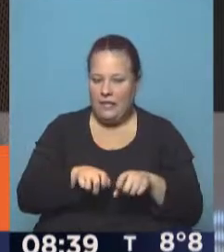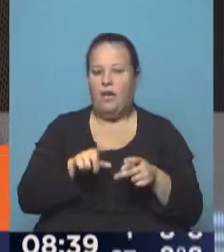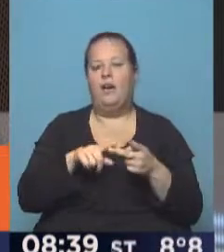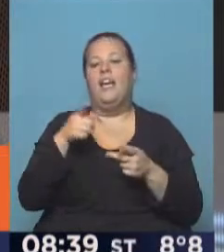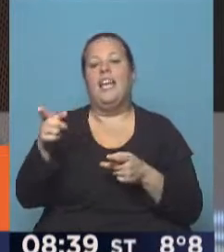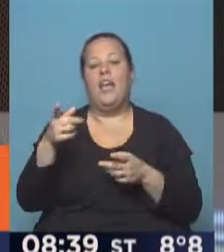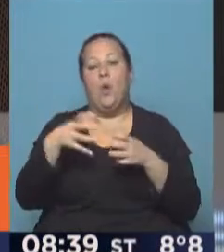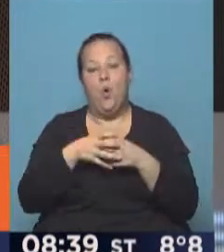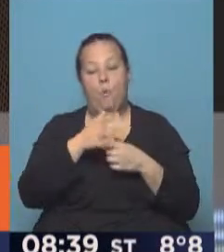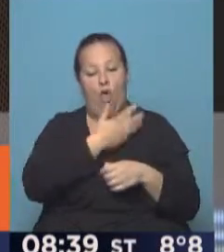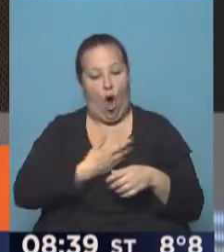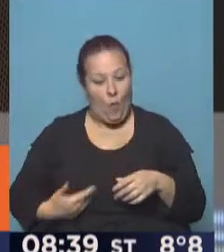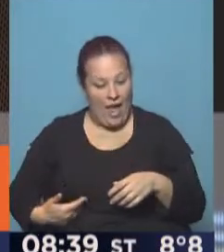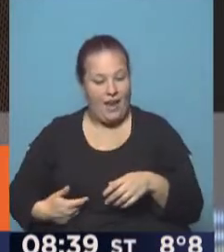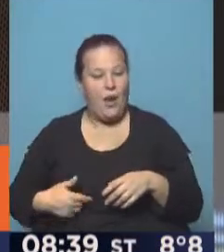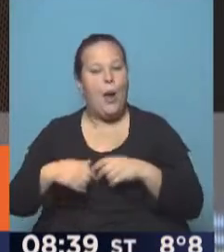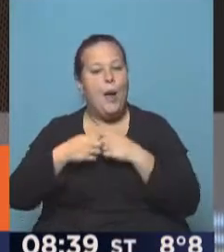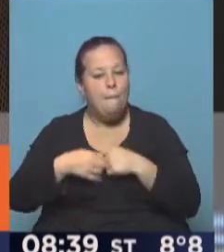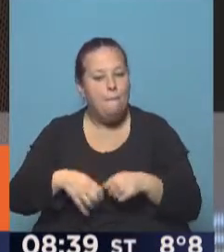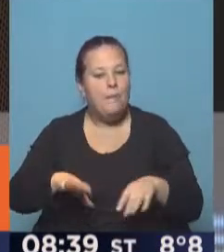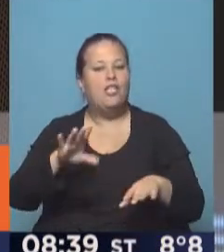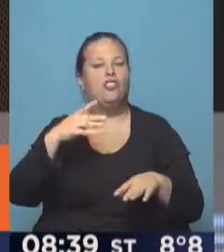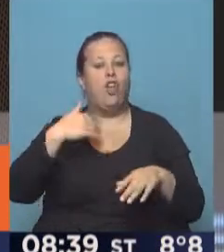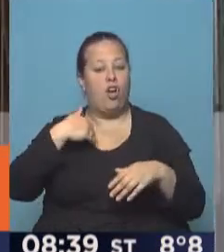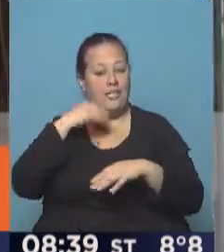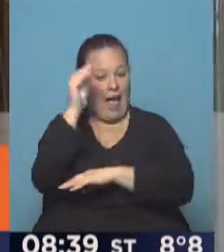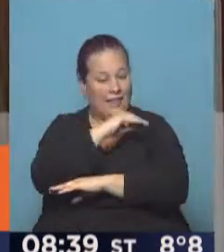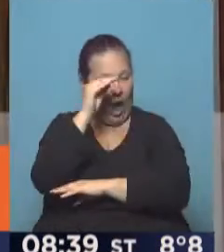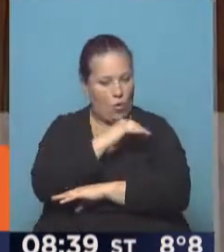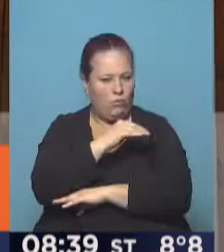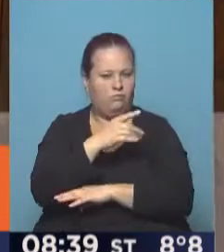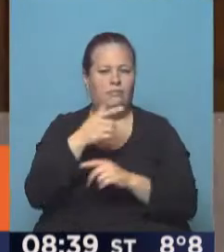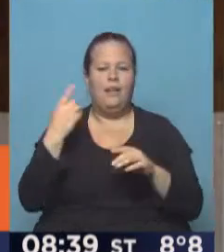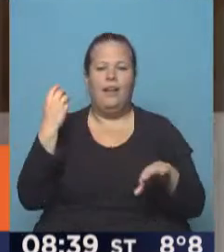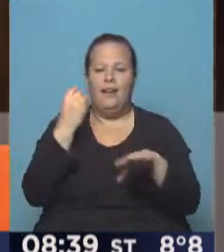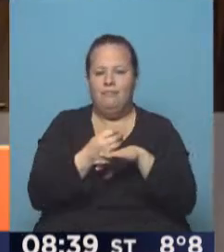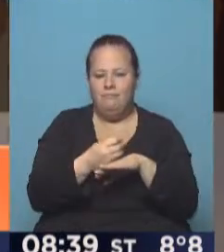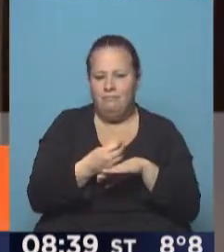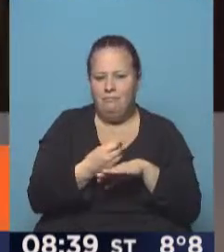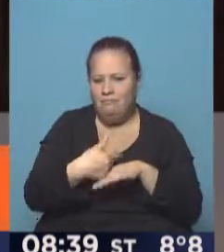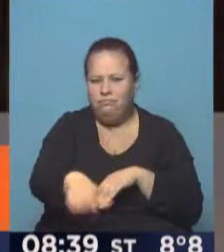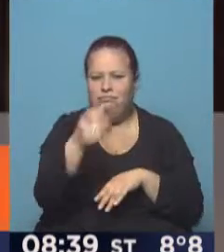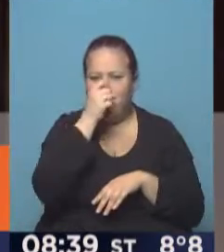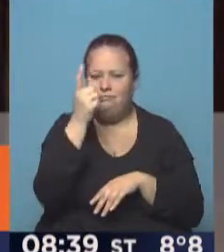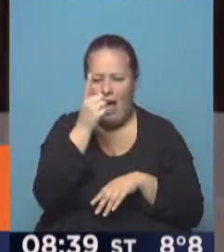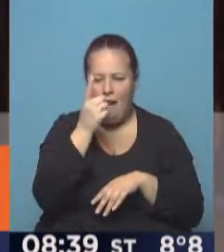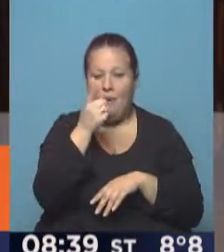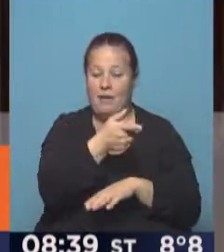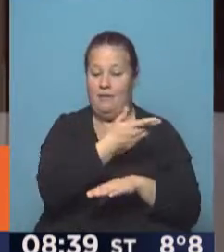por parte del grupo gobernante, se empezó a hacer en mi provincia al poco tiempo de la asunción de Néstor Kirchner